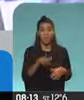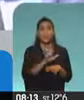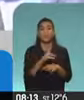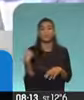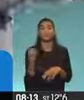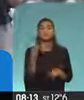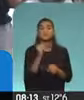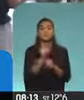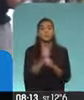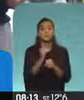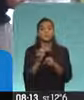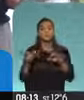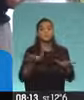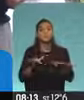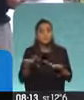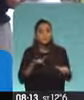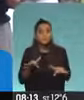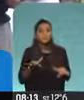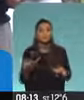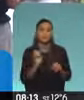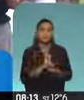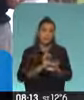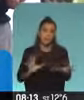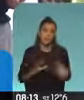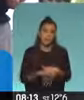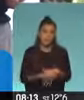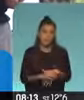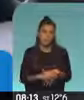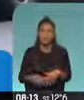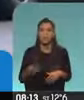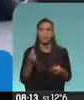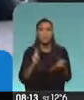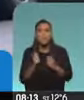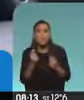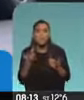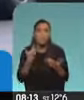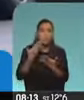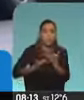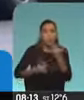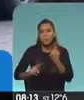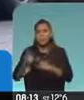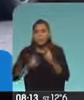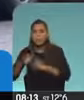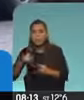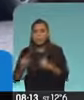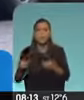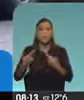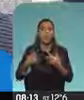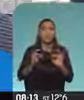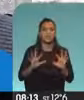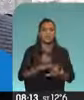a los trabajadores en unas situaciones tremendas, con una burocracia tremenda para darte las